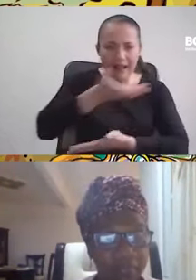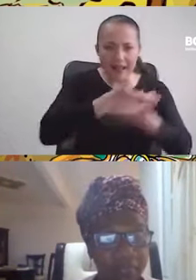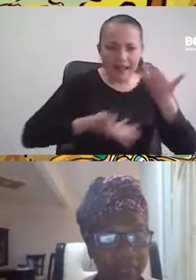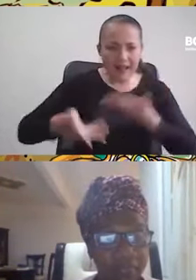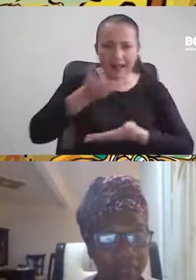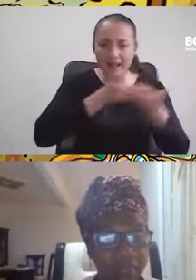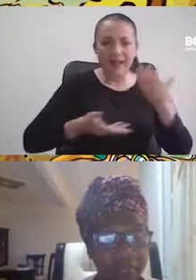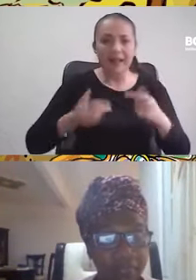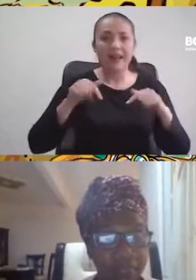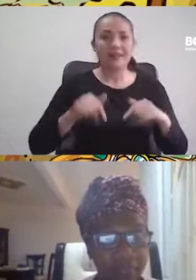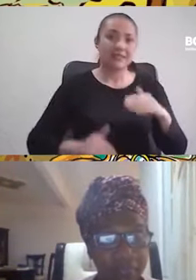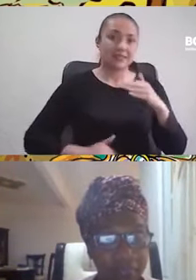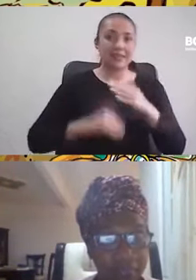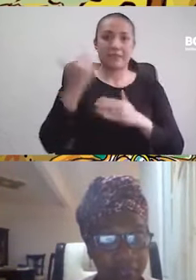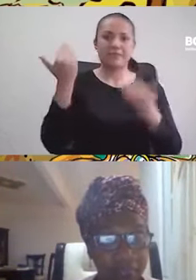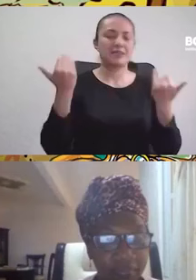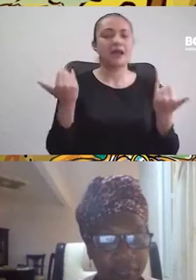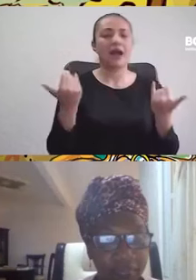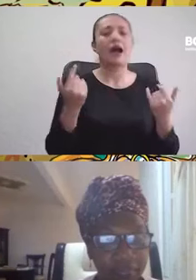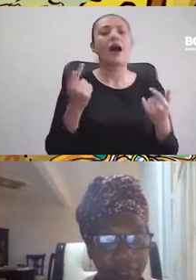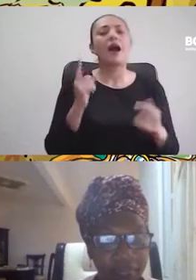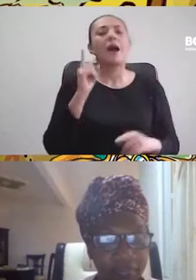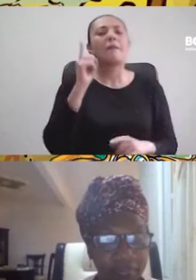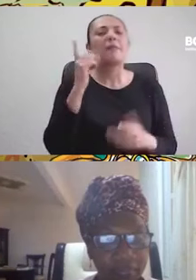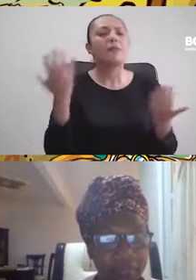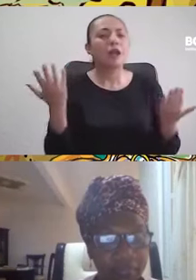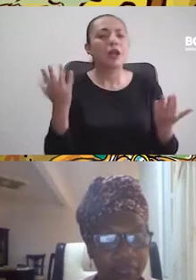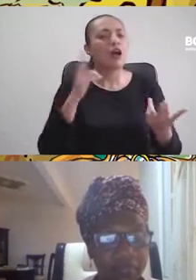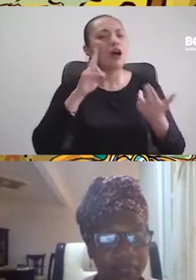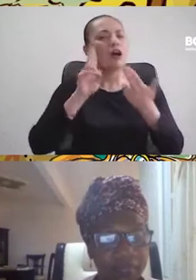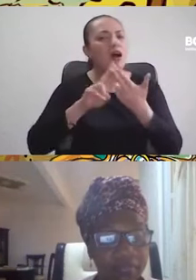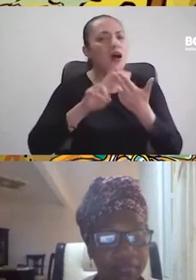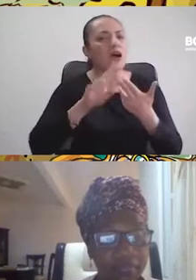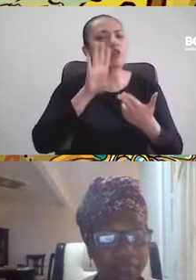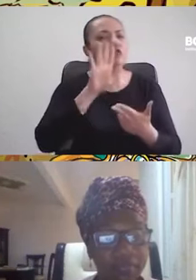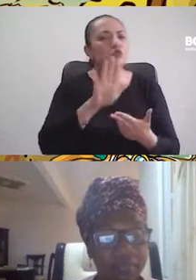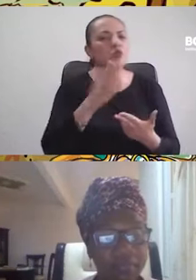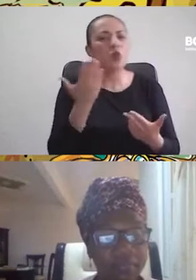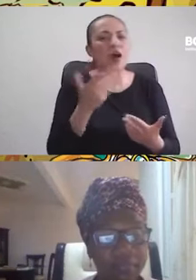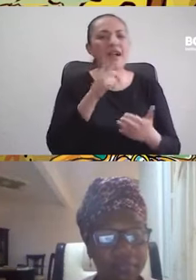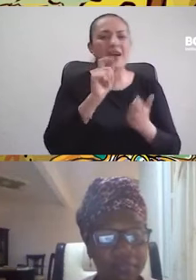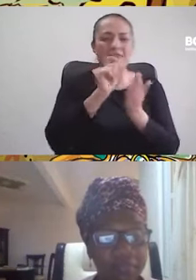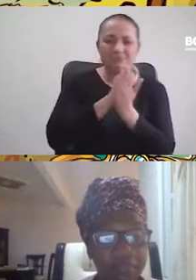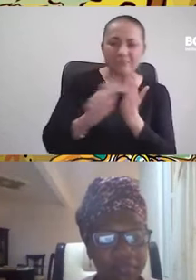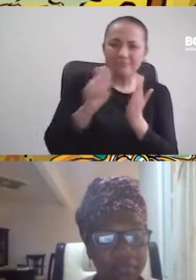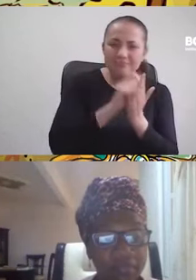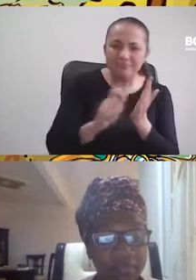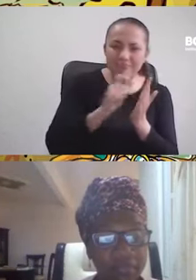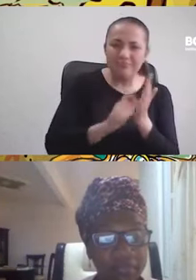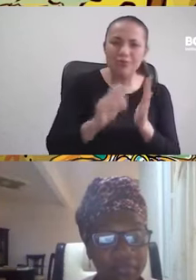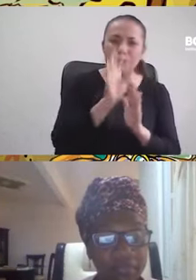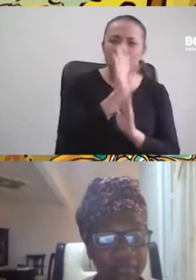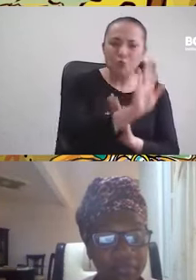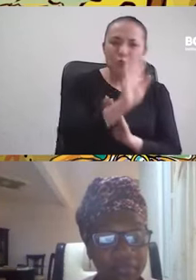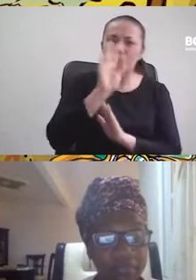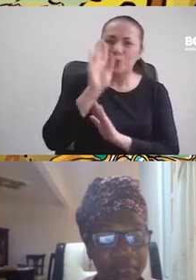este primer inicio, es conocer parte de esos escritos propios de cada uno de